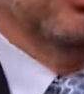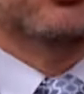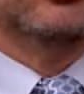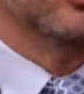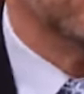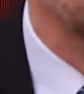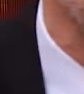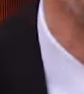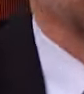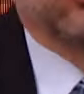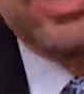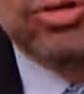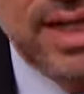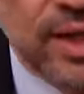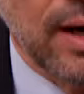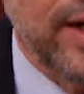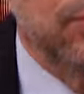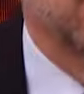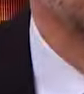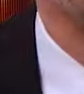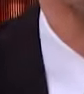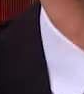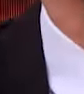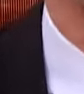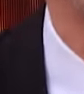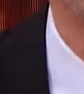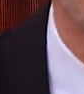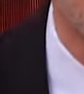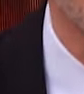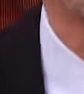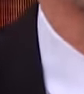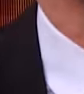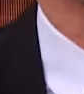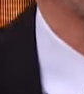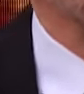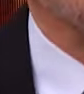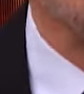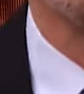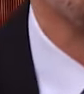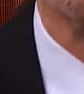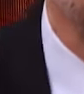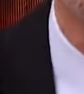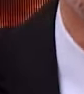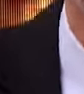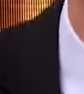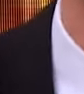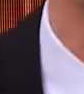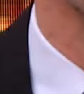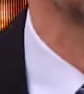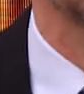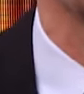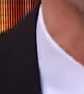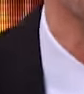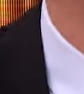mis opositores en algunos casos van a tener una legislatura negativa cómo avanzan Entonces I va a empezar a aparecer algo yo pongo un ejemplo ayer lo